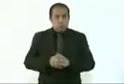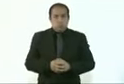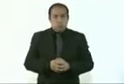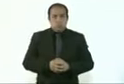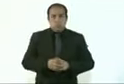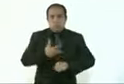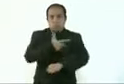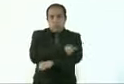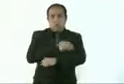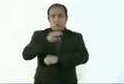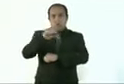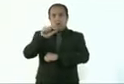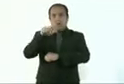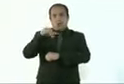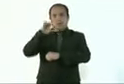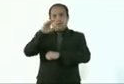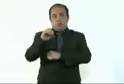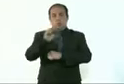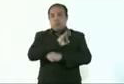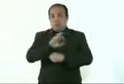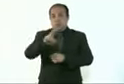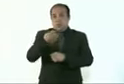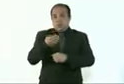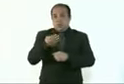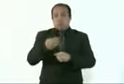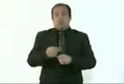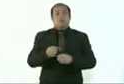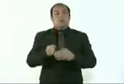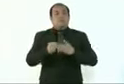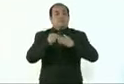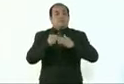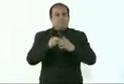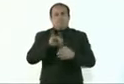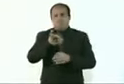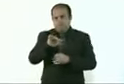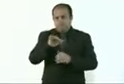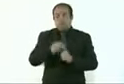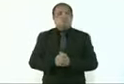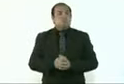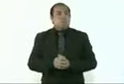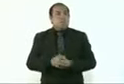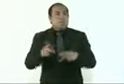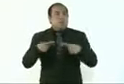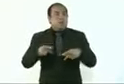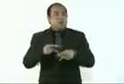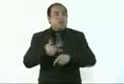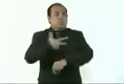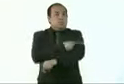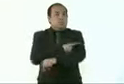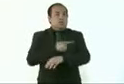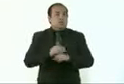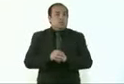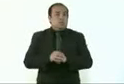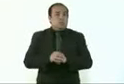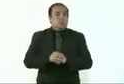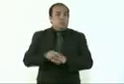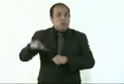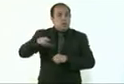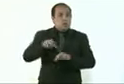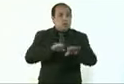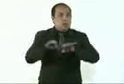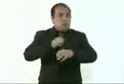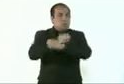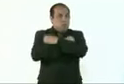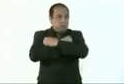se vacunó con CanSino. Pueden recibir su refuerzo. Y las personas vacunadas como personal